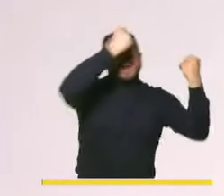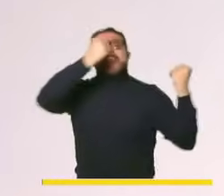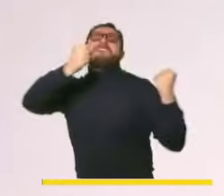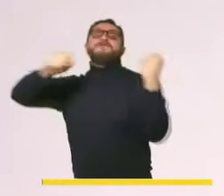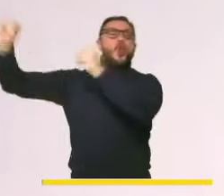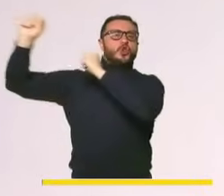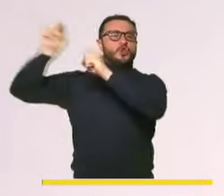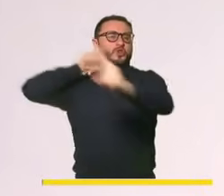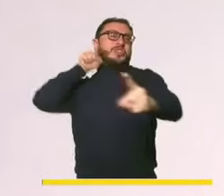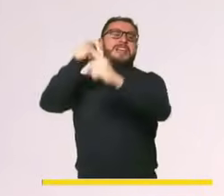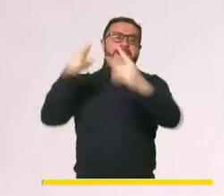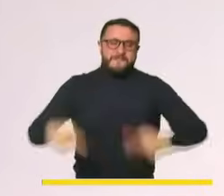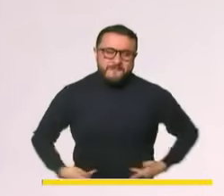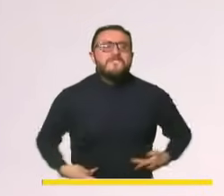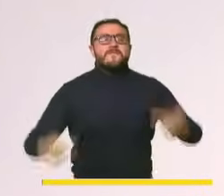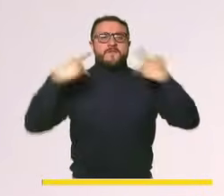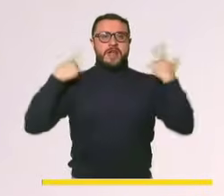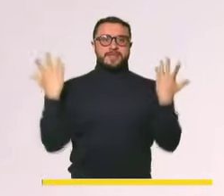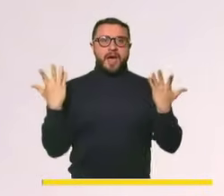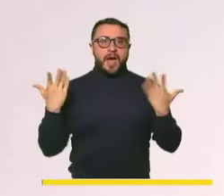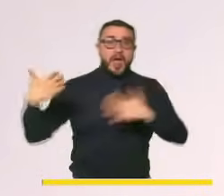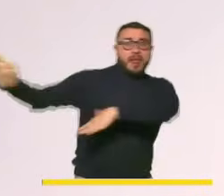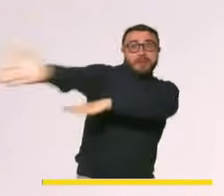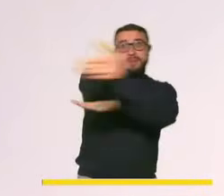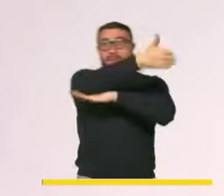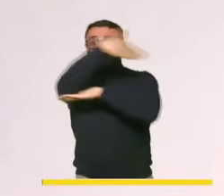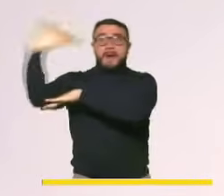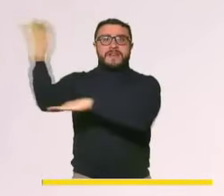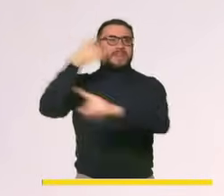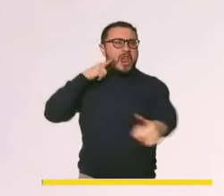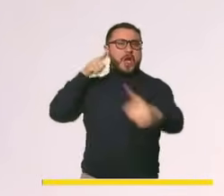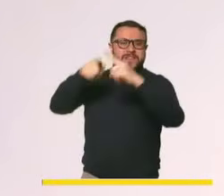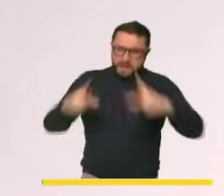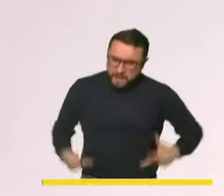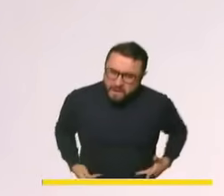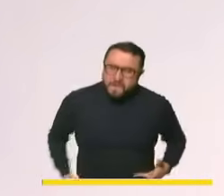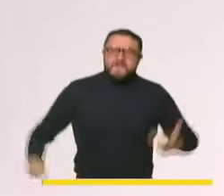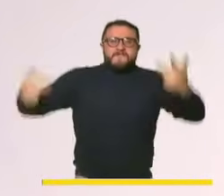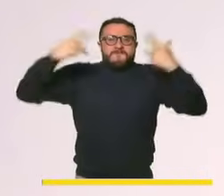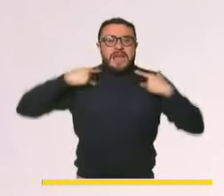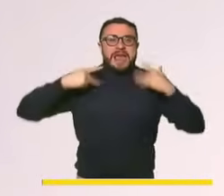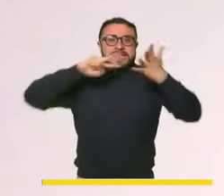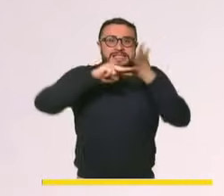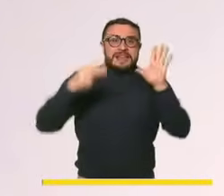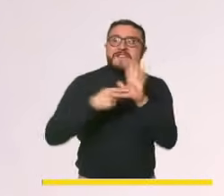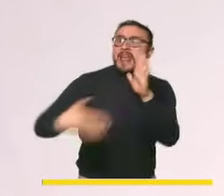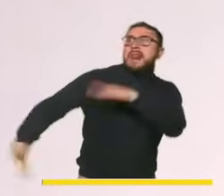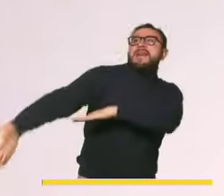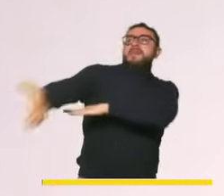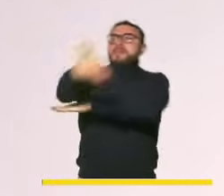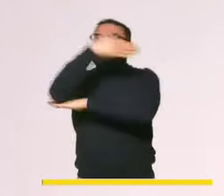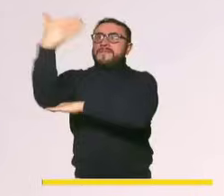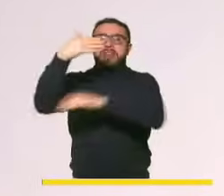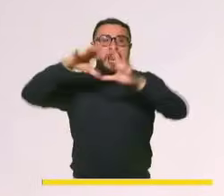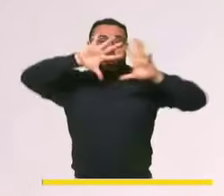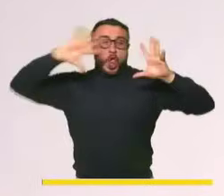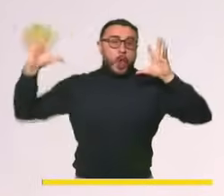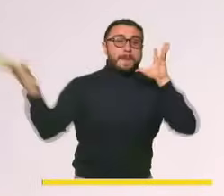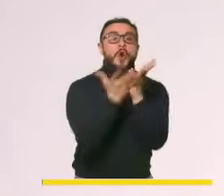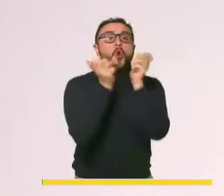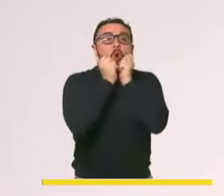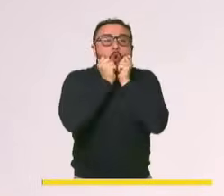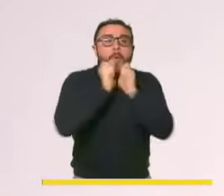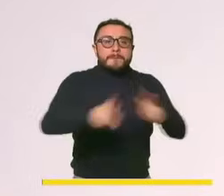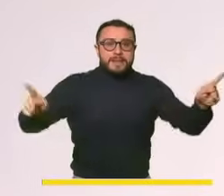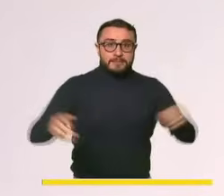revolucionaria de la vida, la bandera de la vida que es la bandera de la humanidad. Gracias a